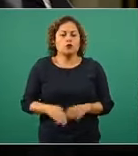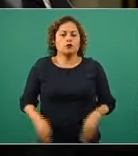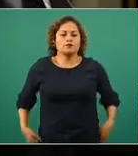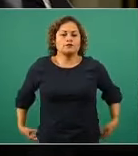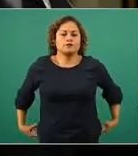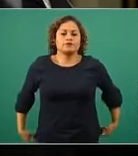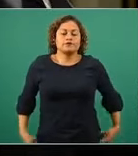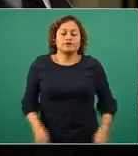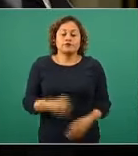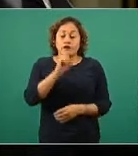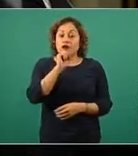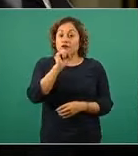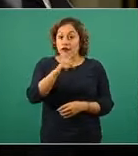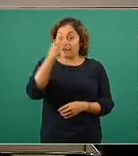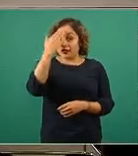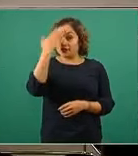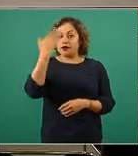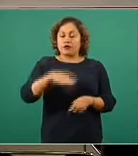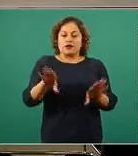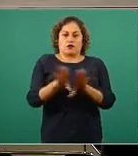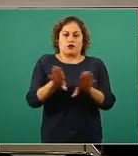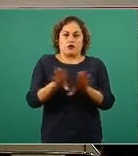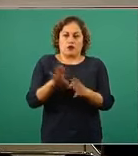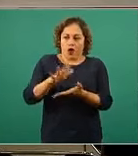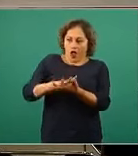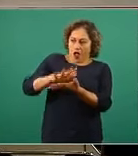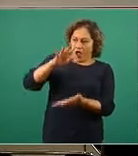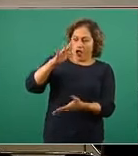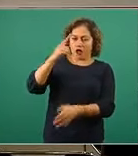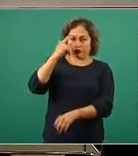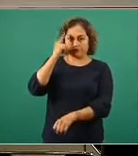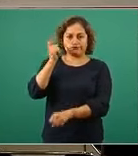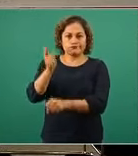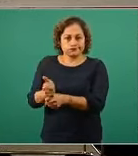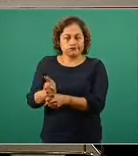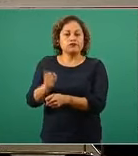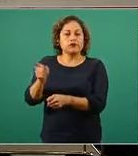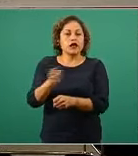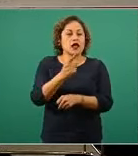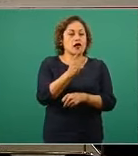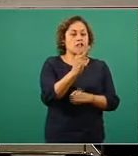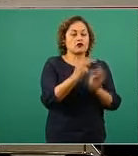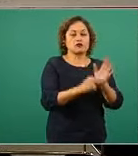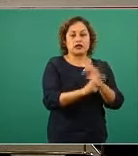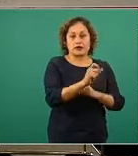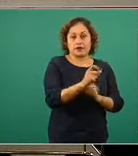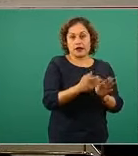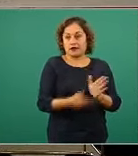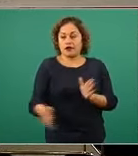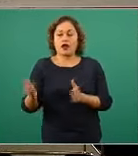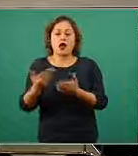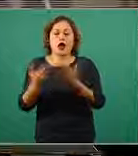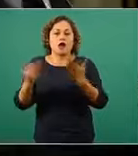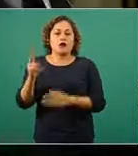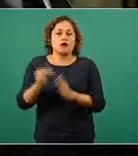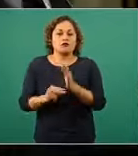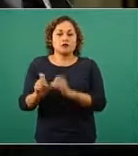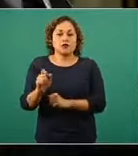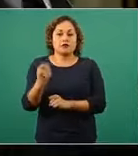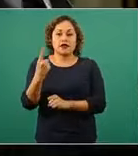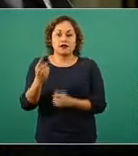saber un poco por qué se da el incremento tan brusco, ¿no?, entre los casos detectados entre el 2020 y los 2 meses que tenemos del 2021, ¿no? Porque